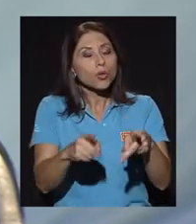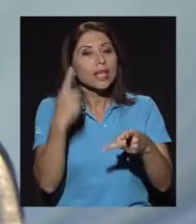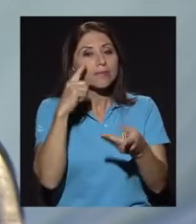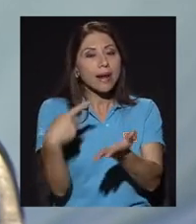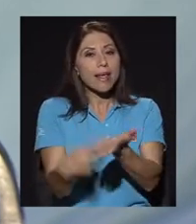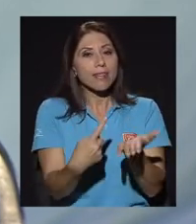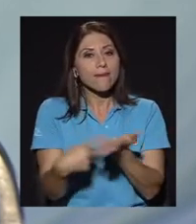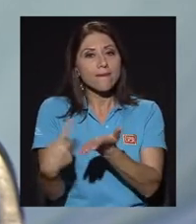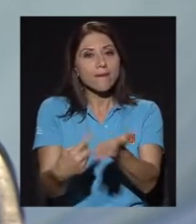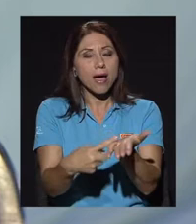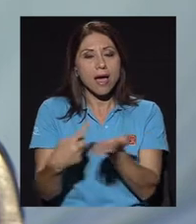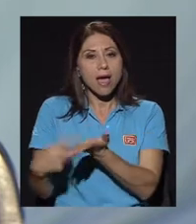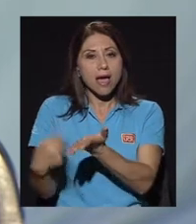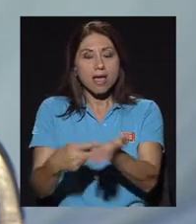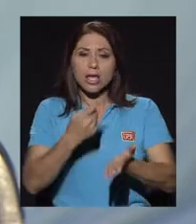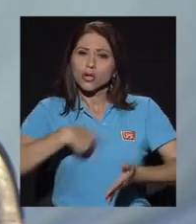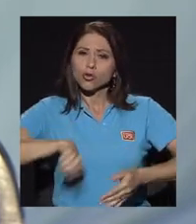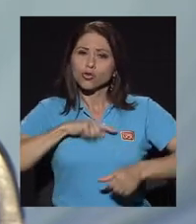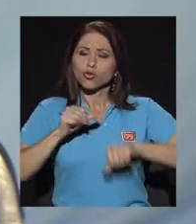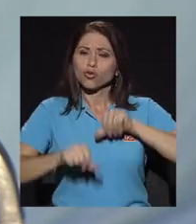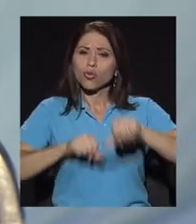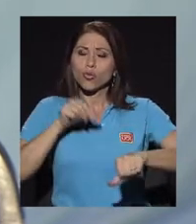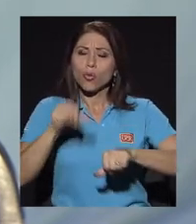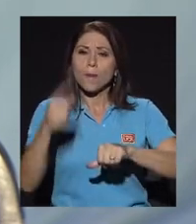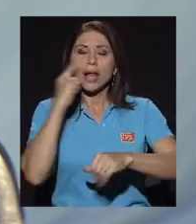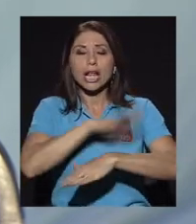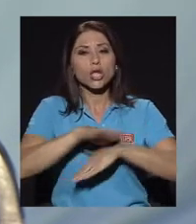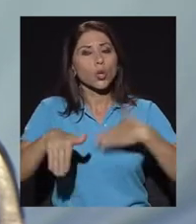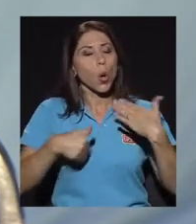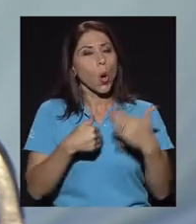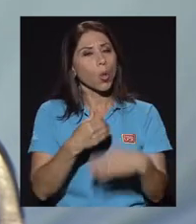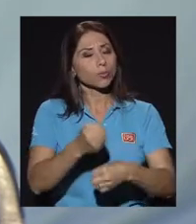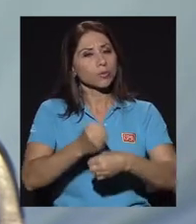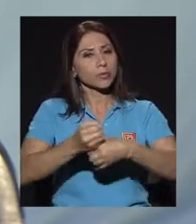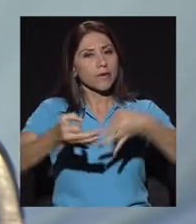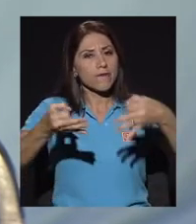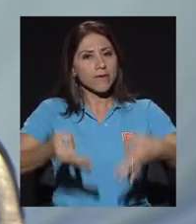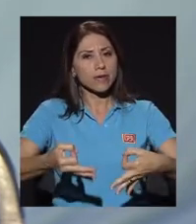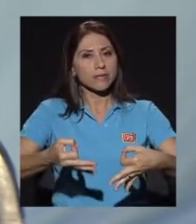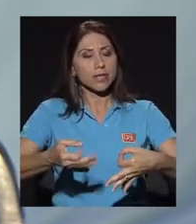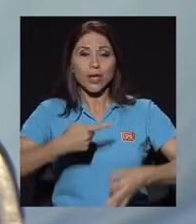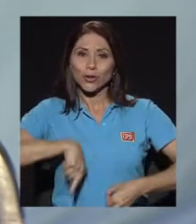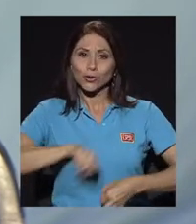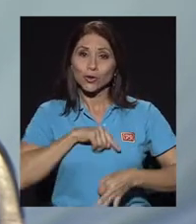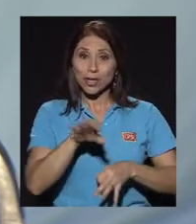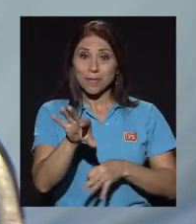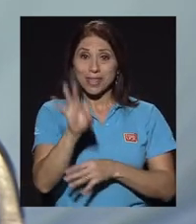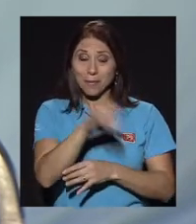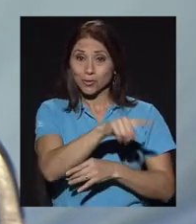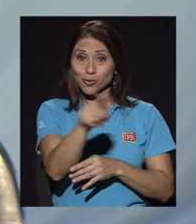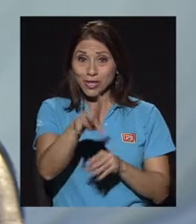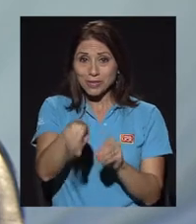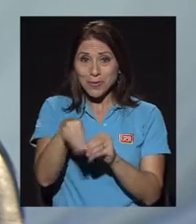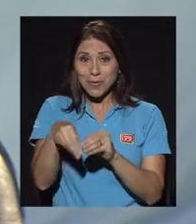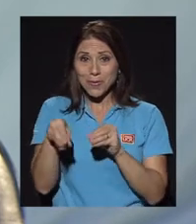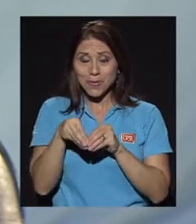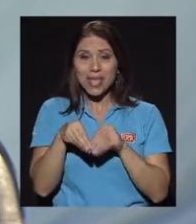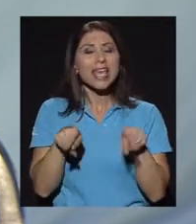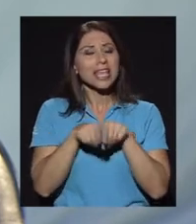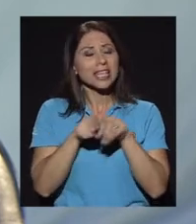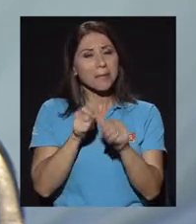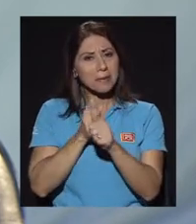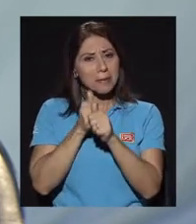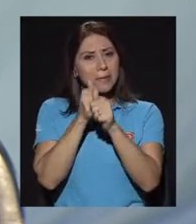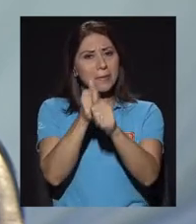debate. Hacemos nuestro mejor esfuerzo para que todo transcurra de la mejor manera. Les invitamos a sumarse también y seguir